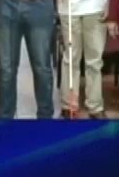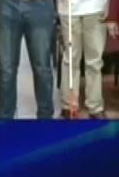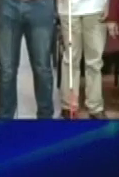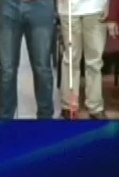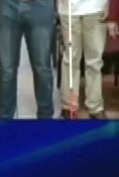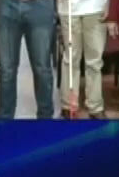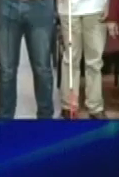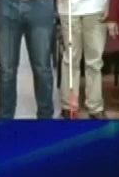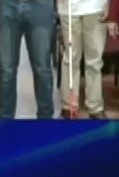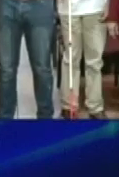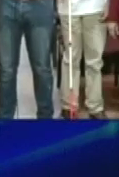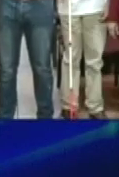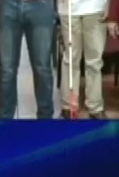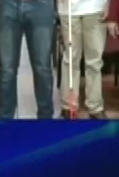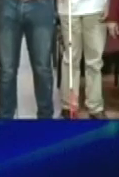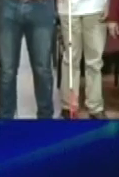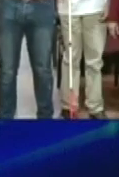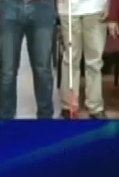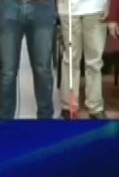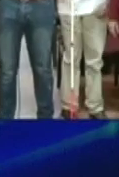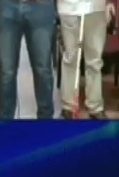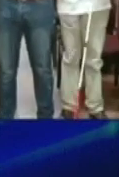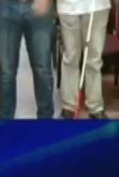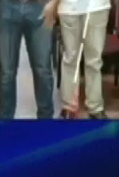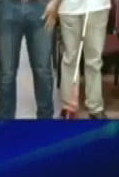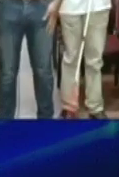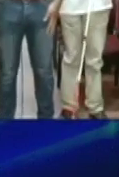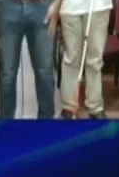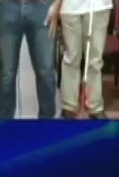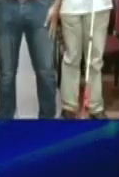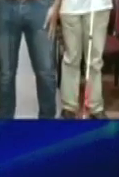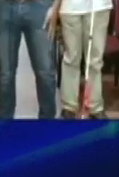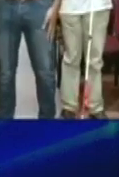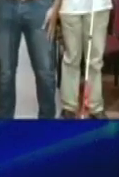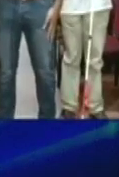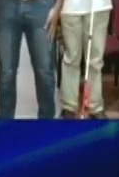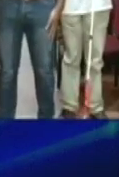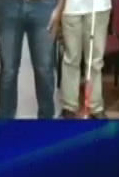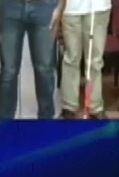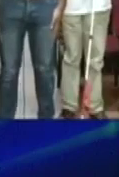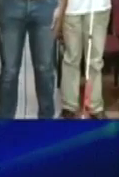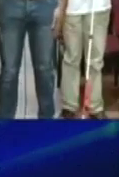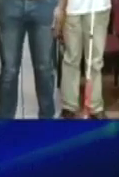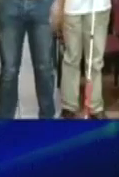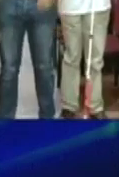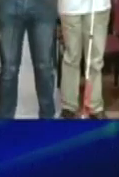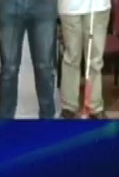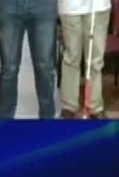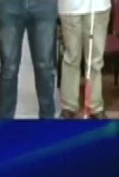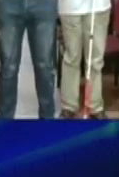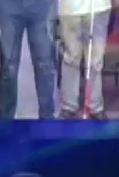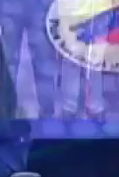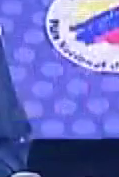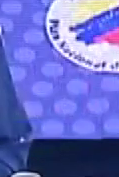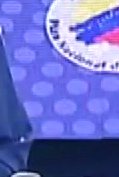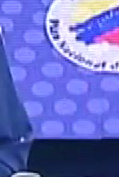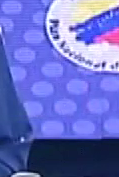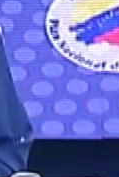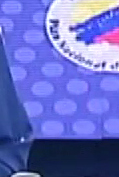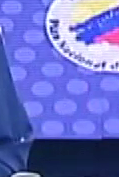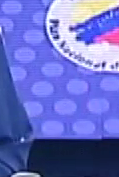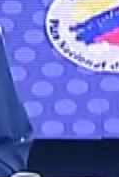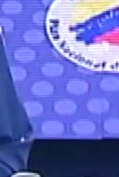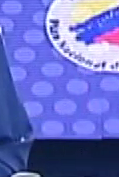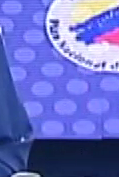un abrazo lleno de cariño, de amor y de compromiso para seguir trabajando por una educación pública y gratuita. Muchísimas gracias, presidente.